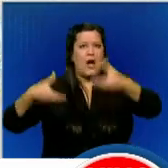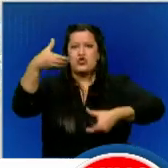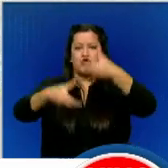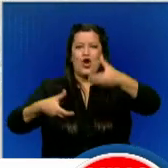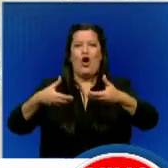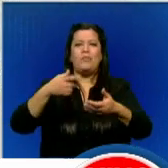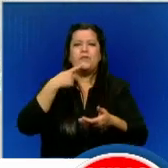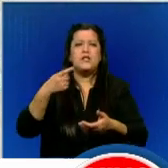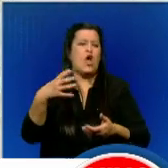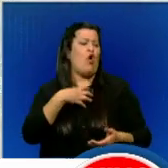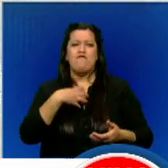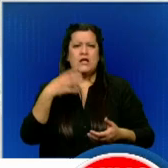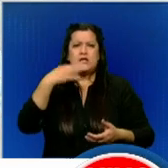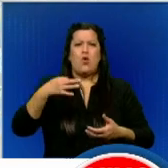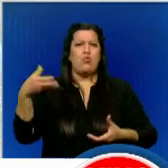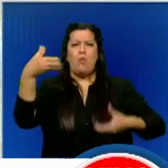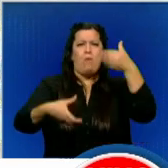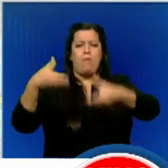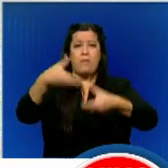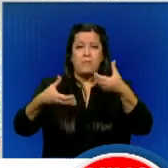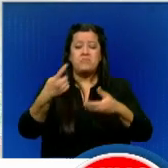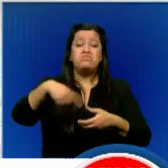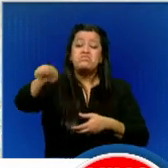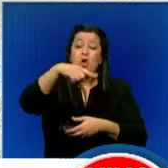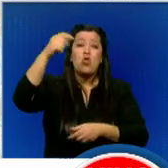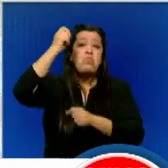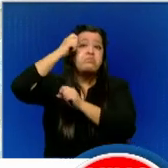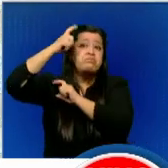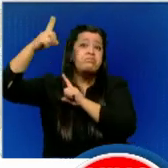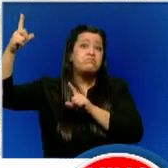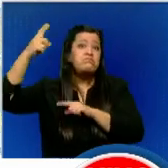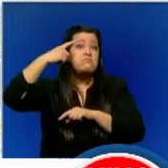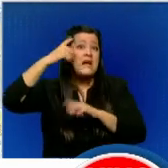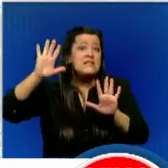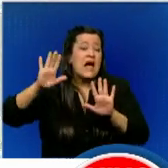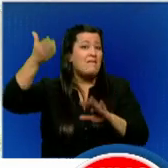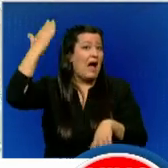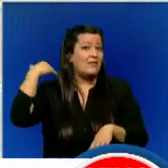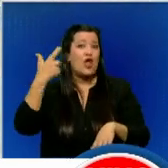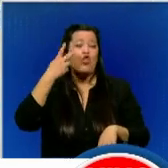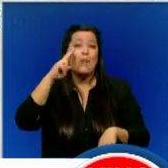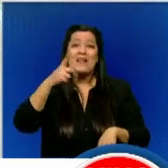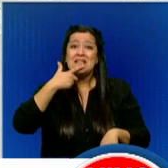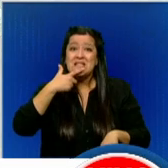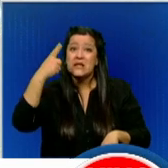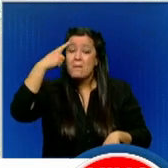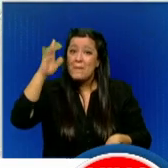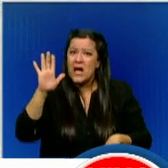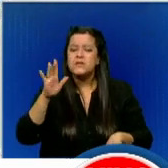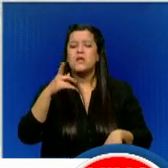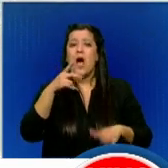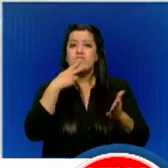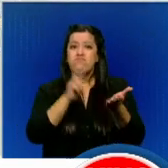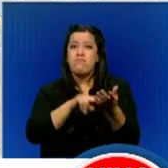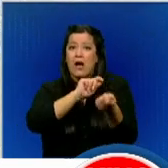por el famoso yo de confianza sino porque había una concepción según la cual con esta reforma tributaria iba a haber